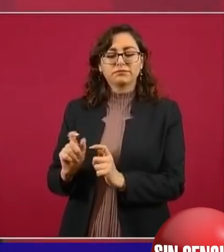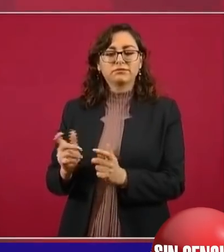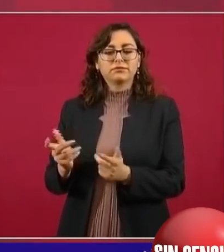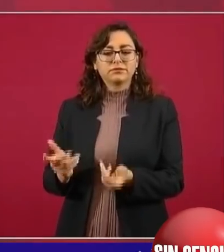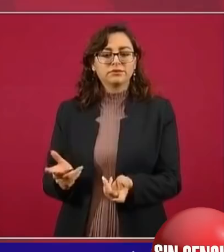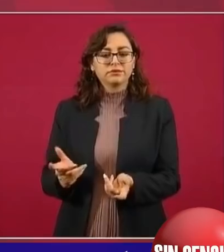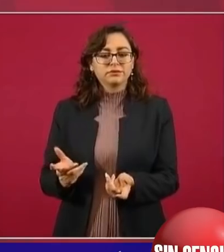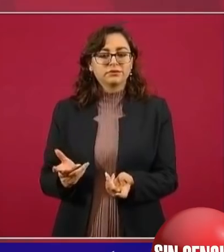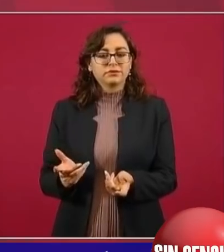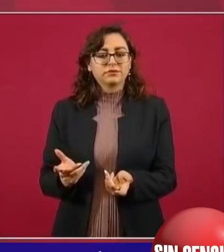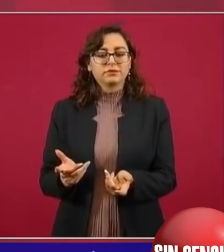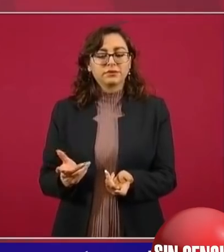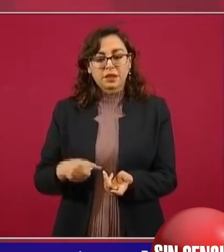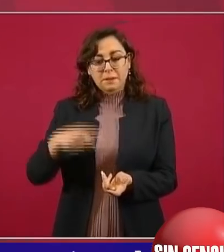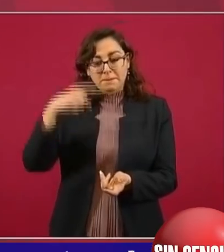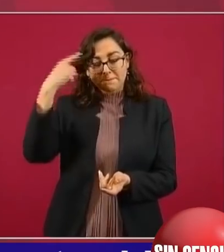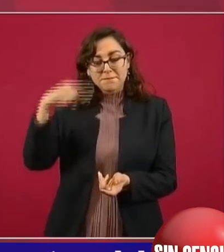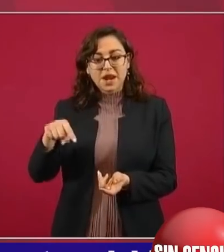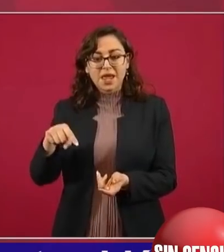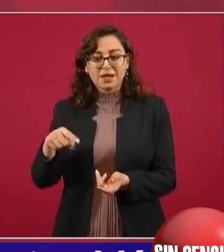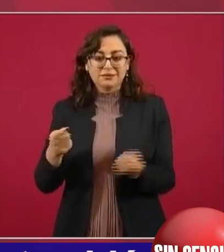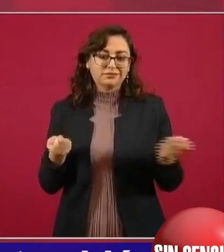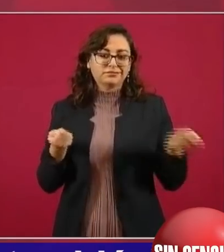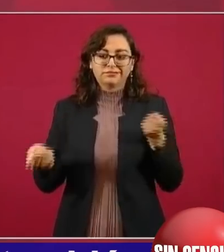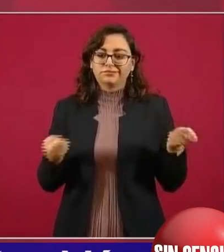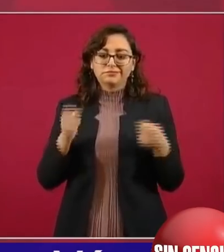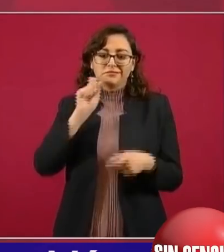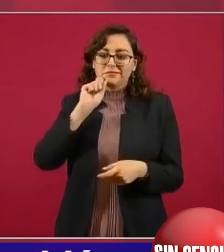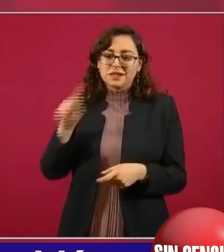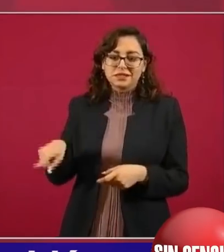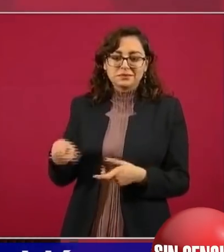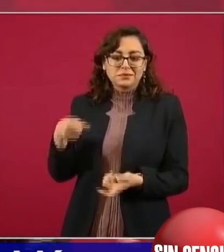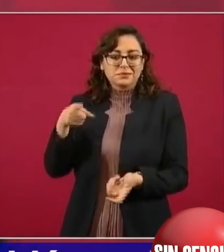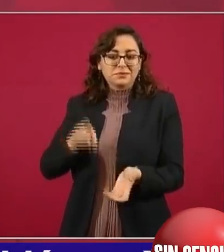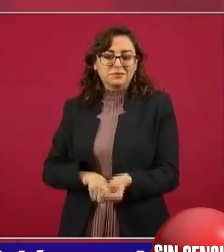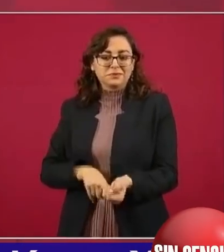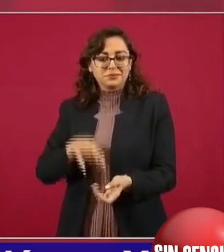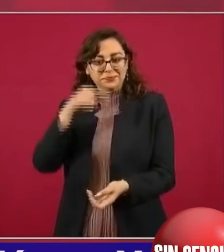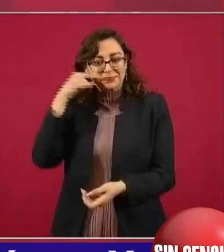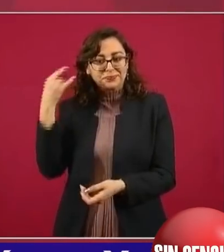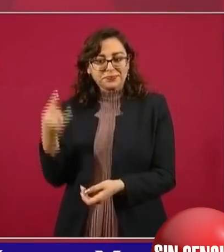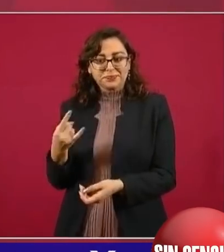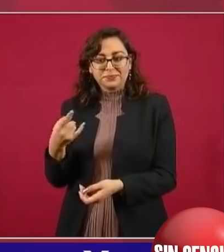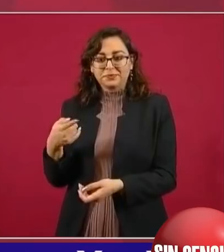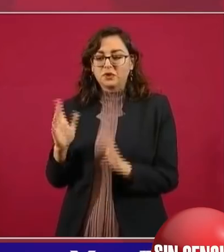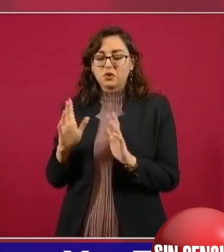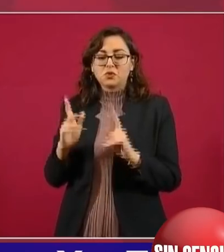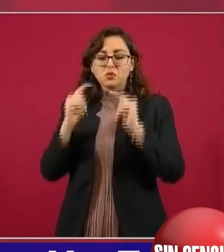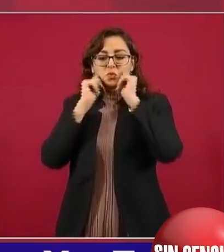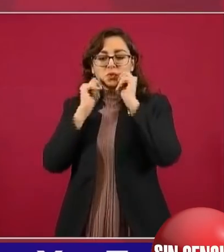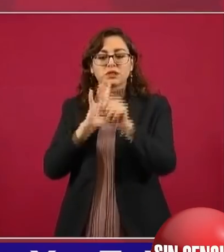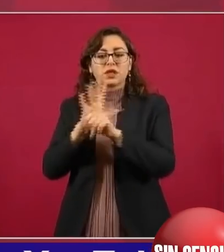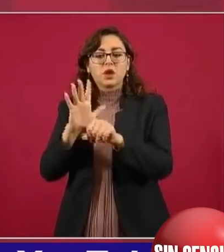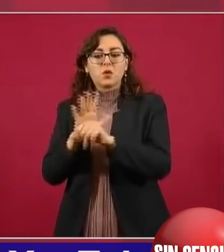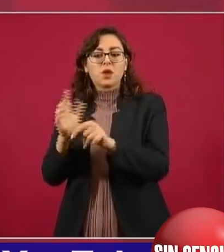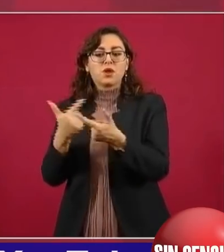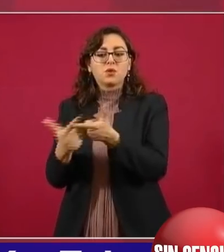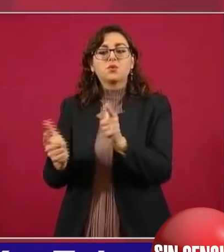con la idea de mantener al mismo régimen, con un partido o con otro.